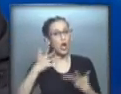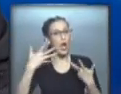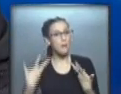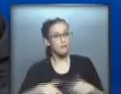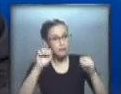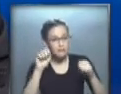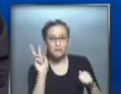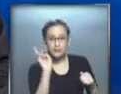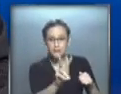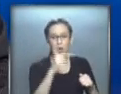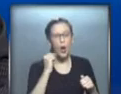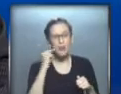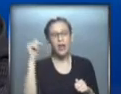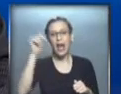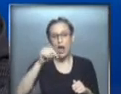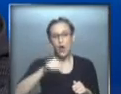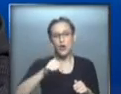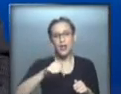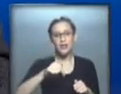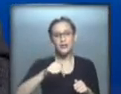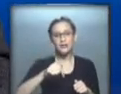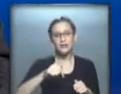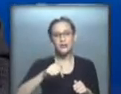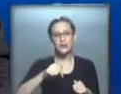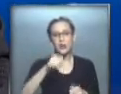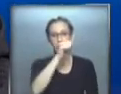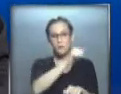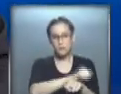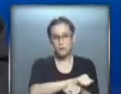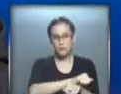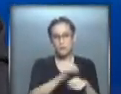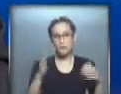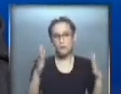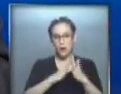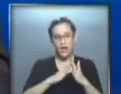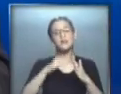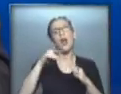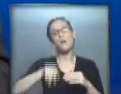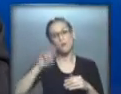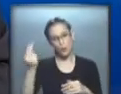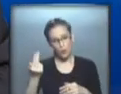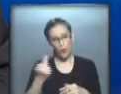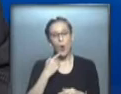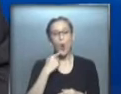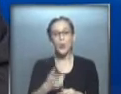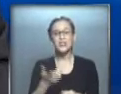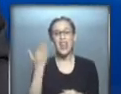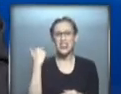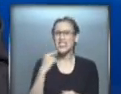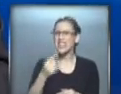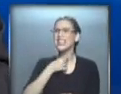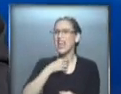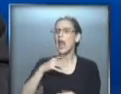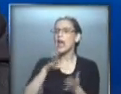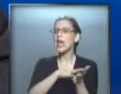ahora cumplía arresto domiciliario en roma donde murió se habló en un momento de que él quería ser enterrado en bariloche